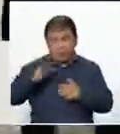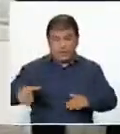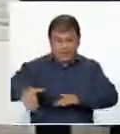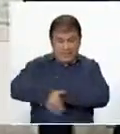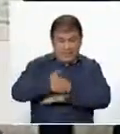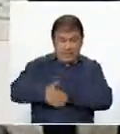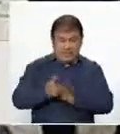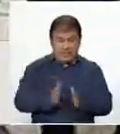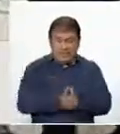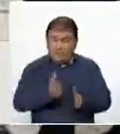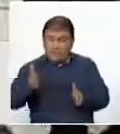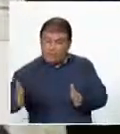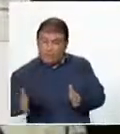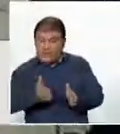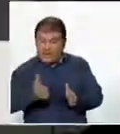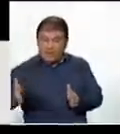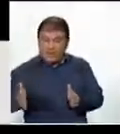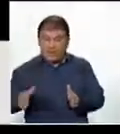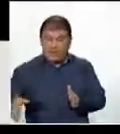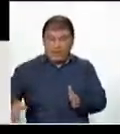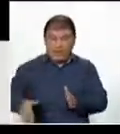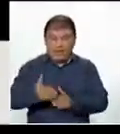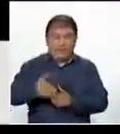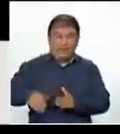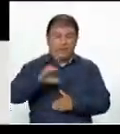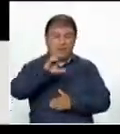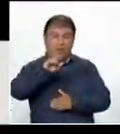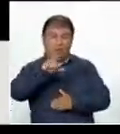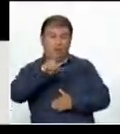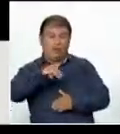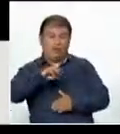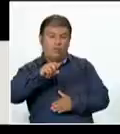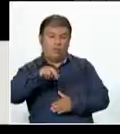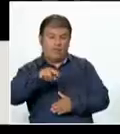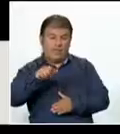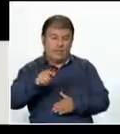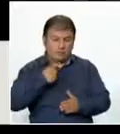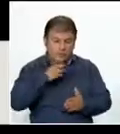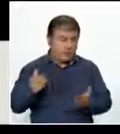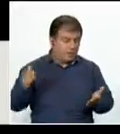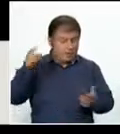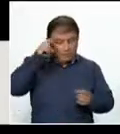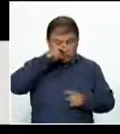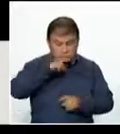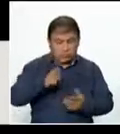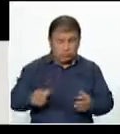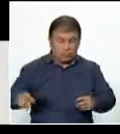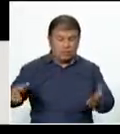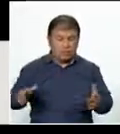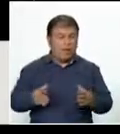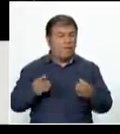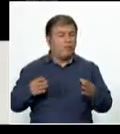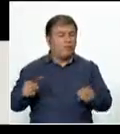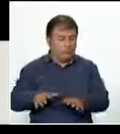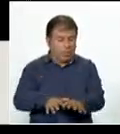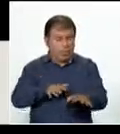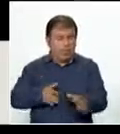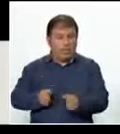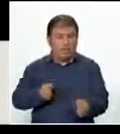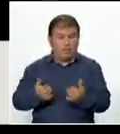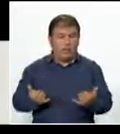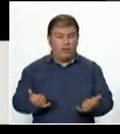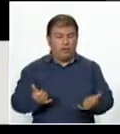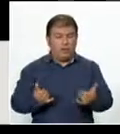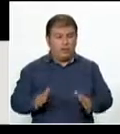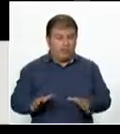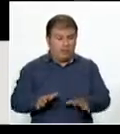es paralela a la avenida Colmena, entonces es mucho más complicado ya por ahí, de por sí hay mucho tráfico aquí ahora,